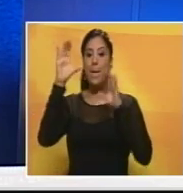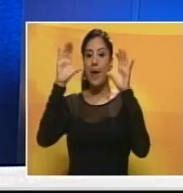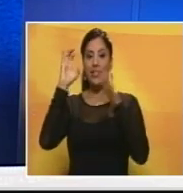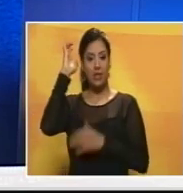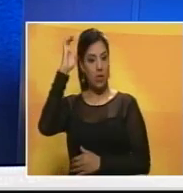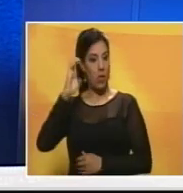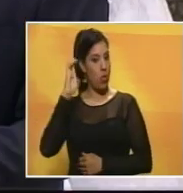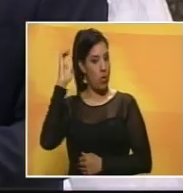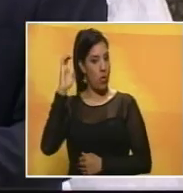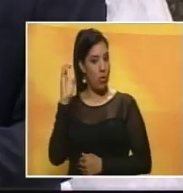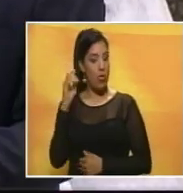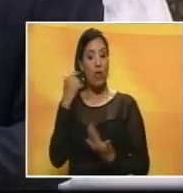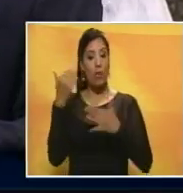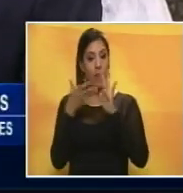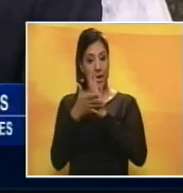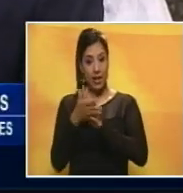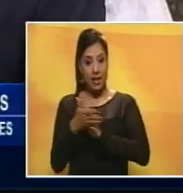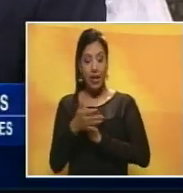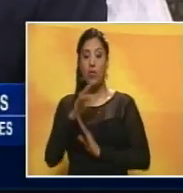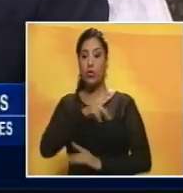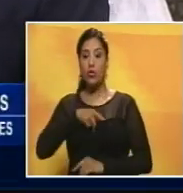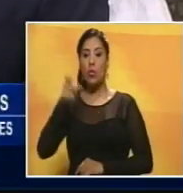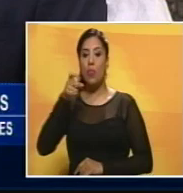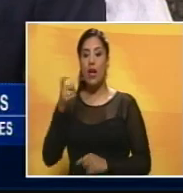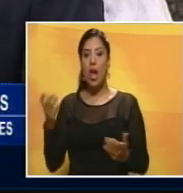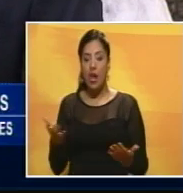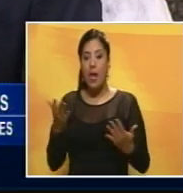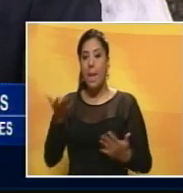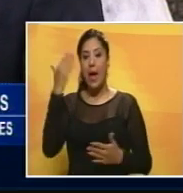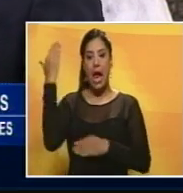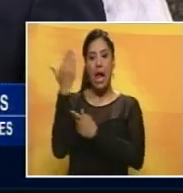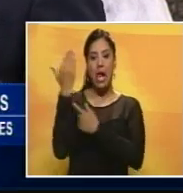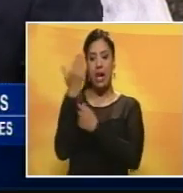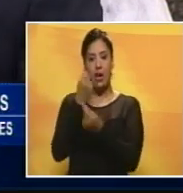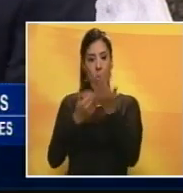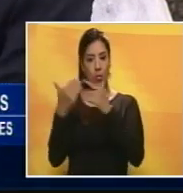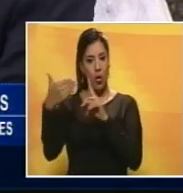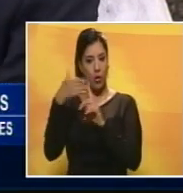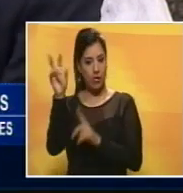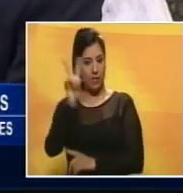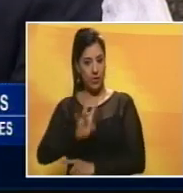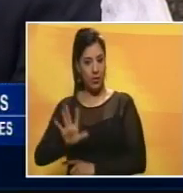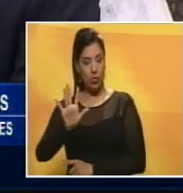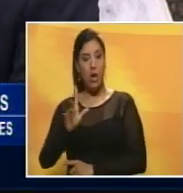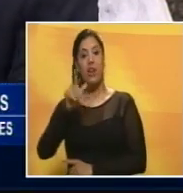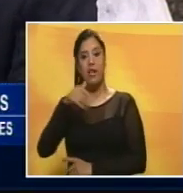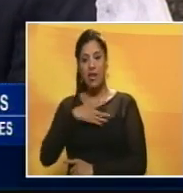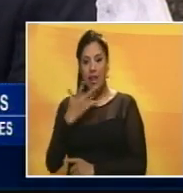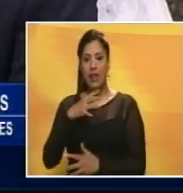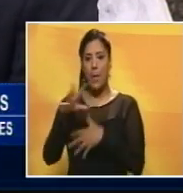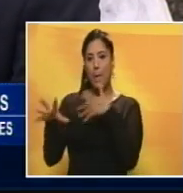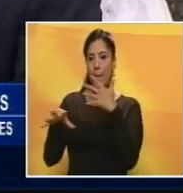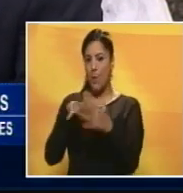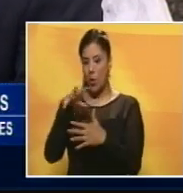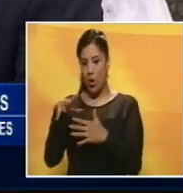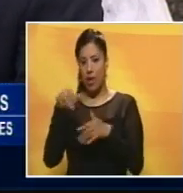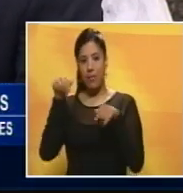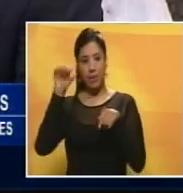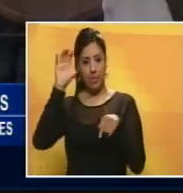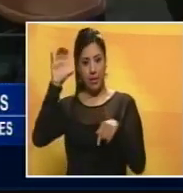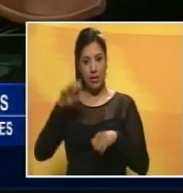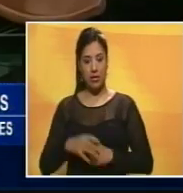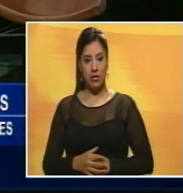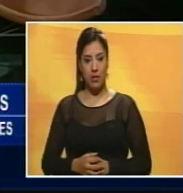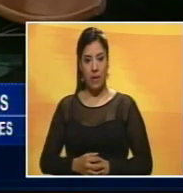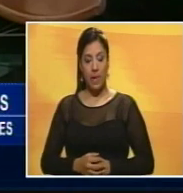países europeos. Rodríguez aseguró que solo buscan promover más sanciones económicas contra Venezuela y generar desestabilización en el